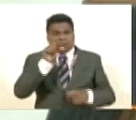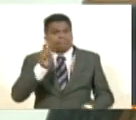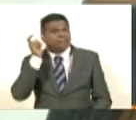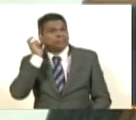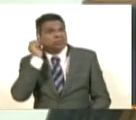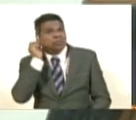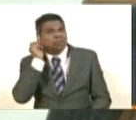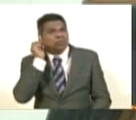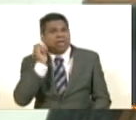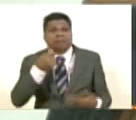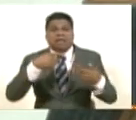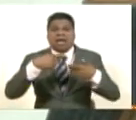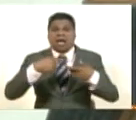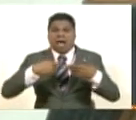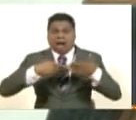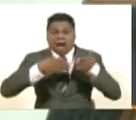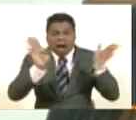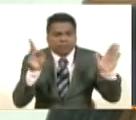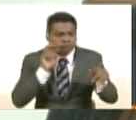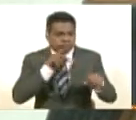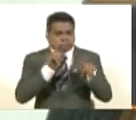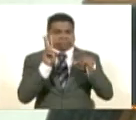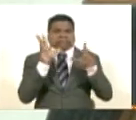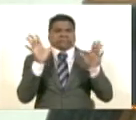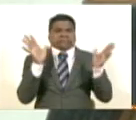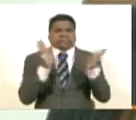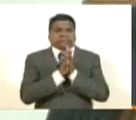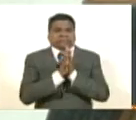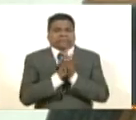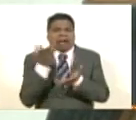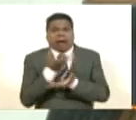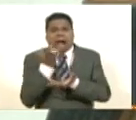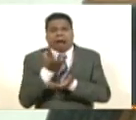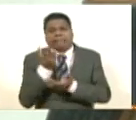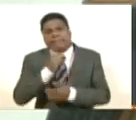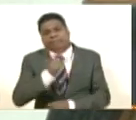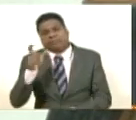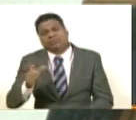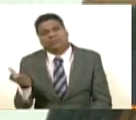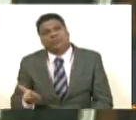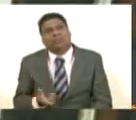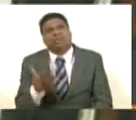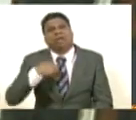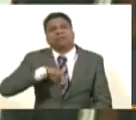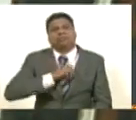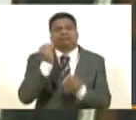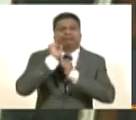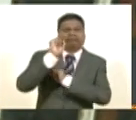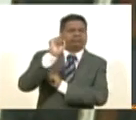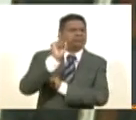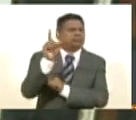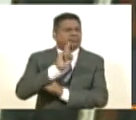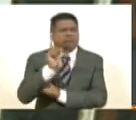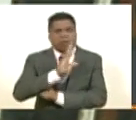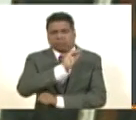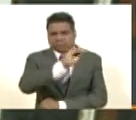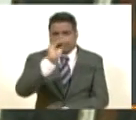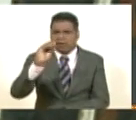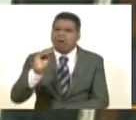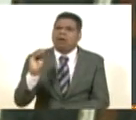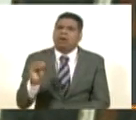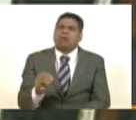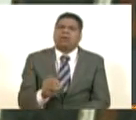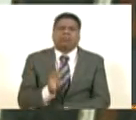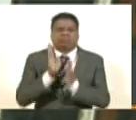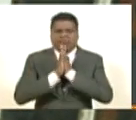hora abre las puertas de nuestra emisora. Nosotros repudiamos totalmente estos actos y le hacemos un llamado de verdad a la